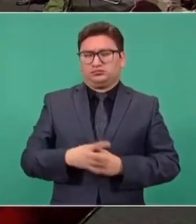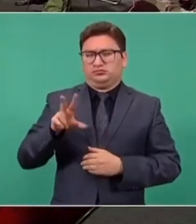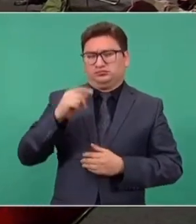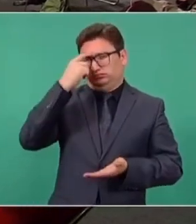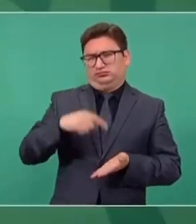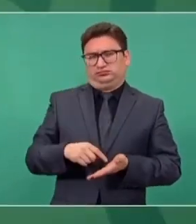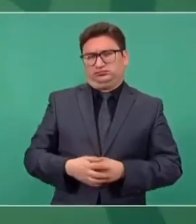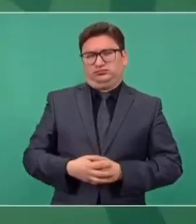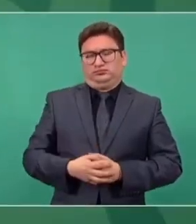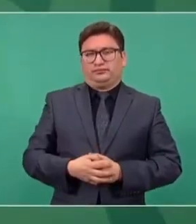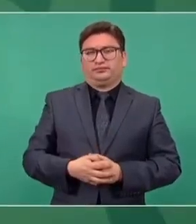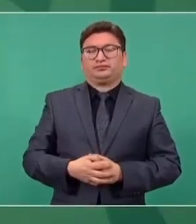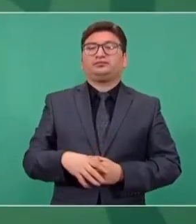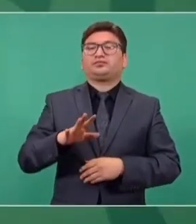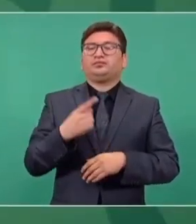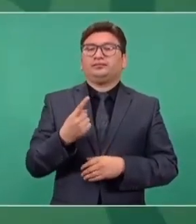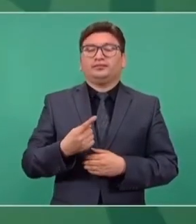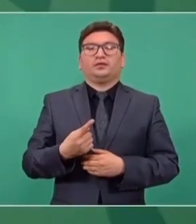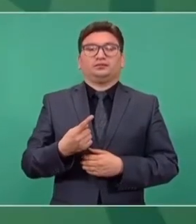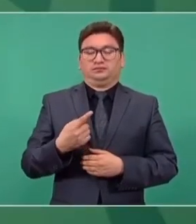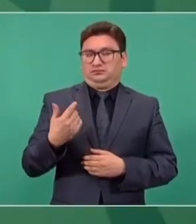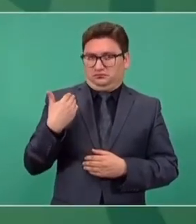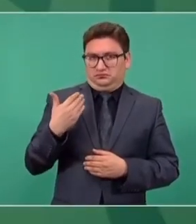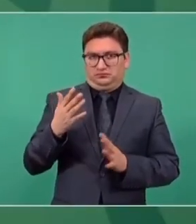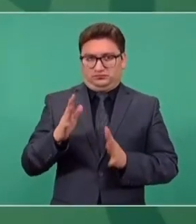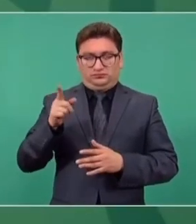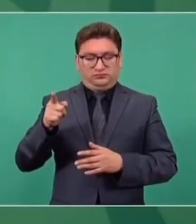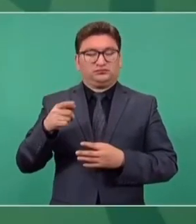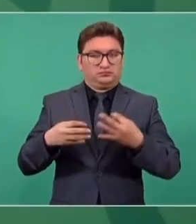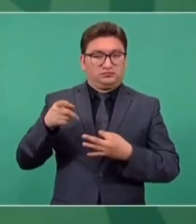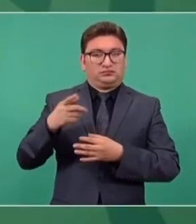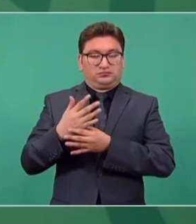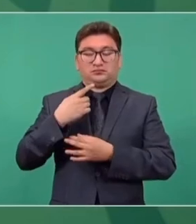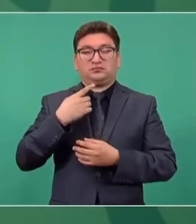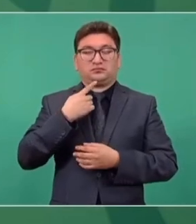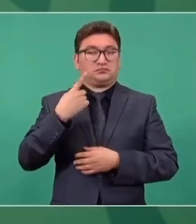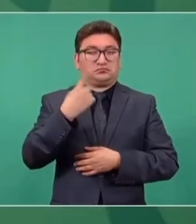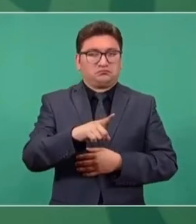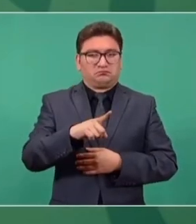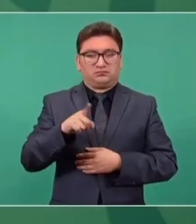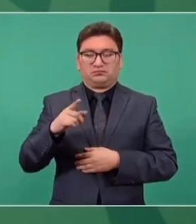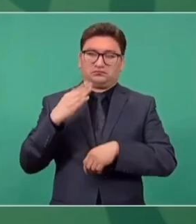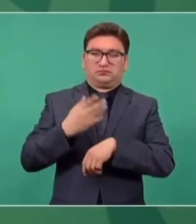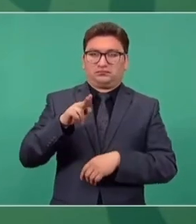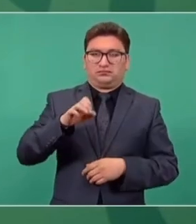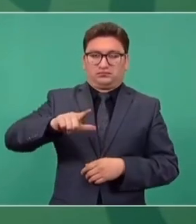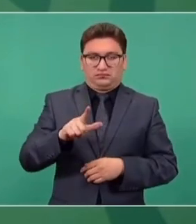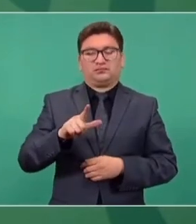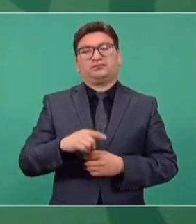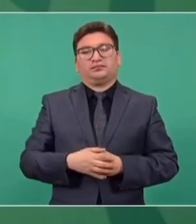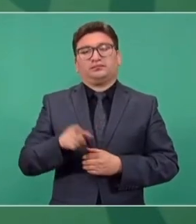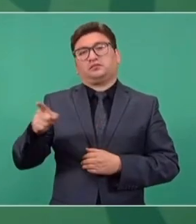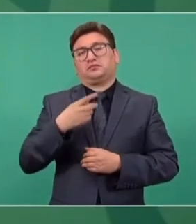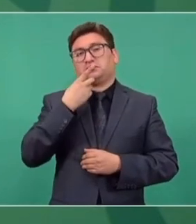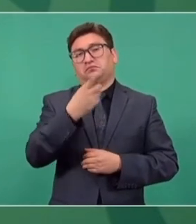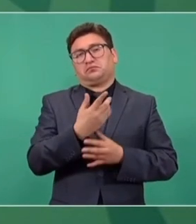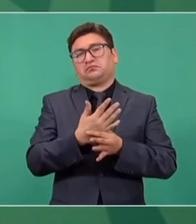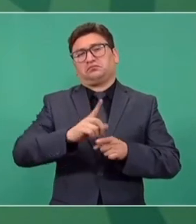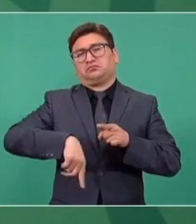No creo. Además, ya aceptó el legislador que presentó esta denuncia penal